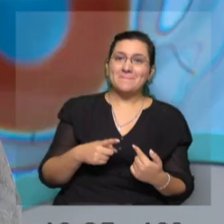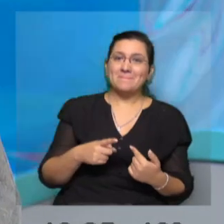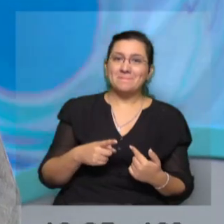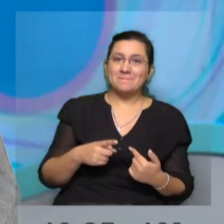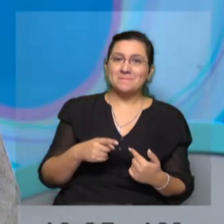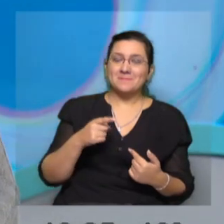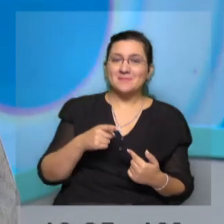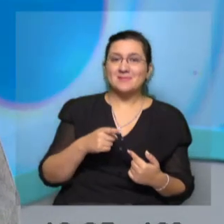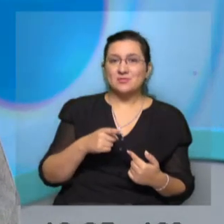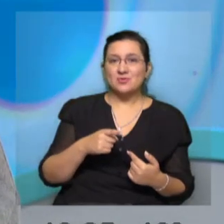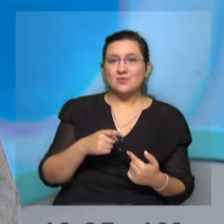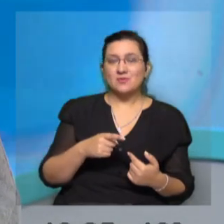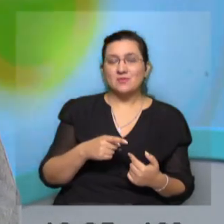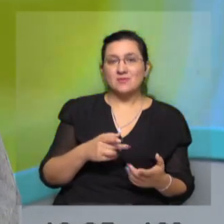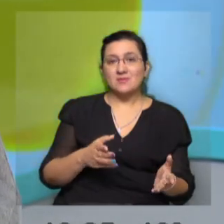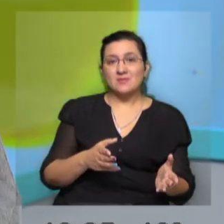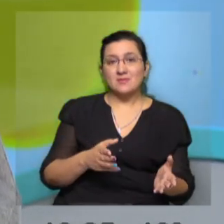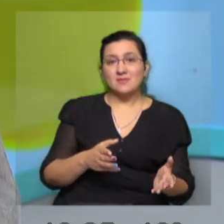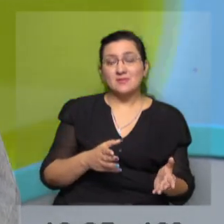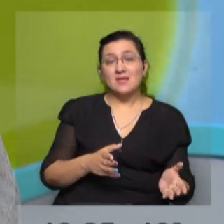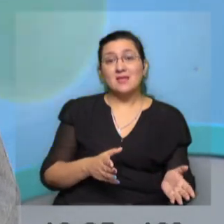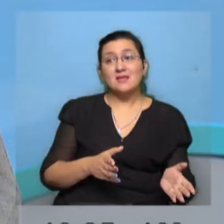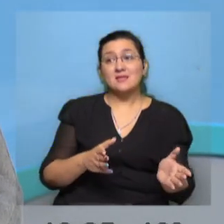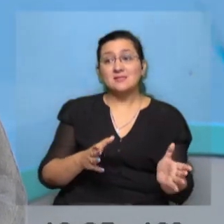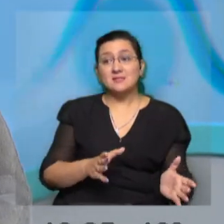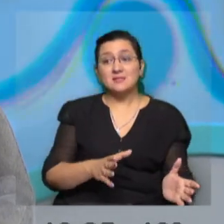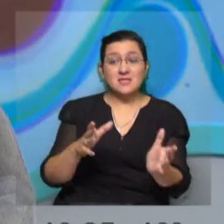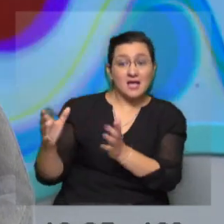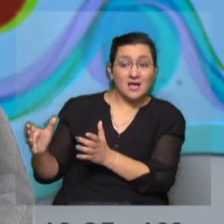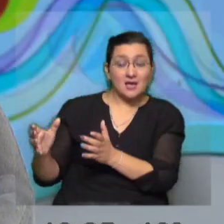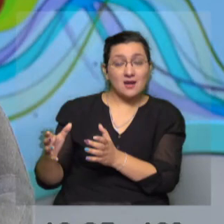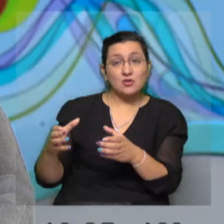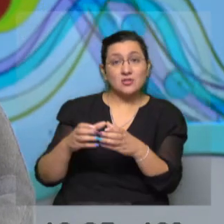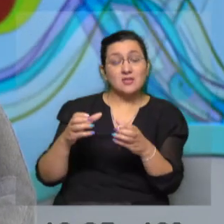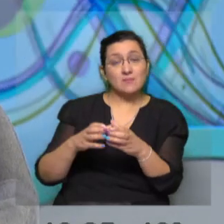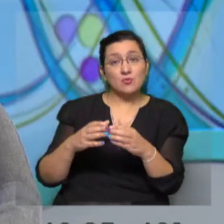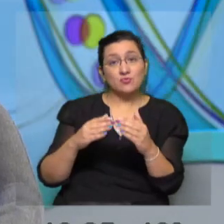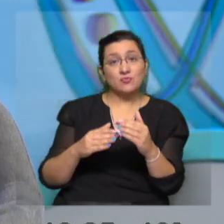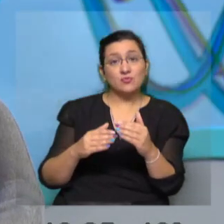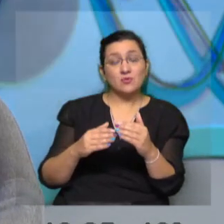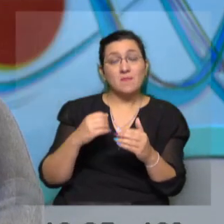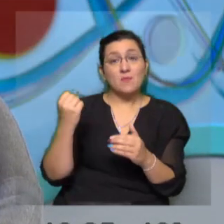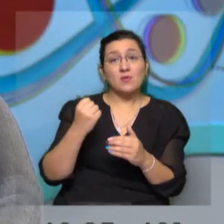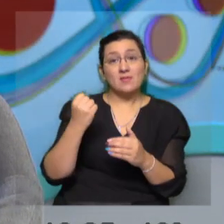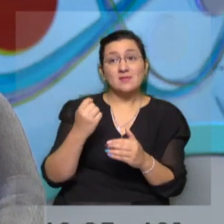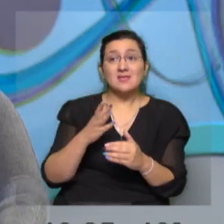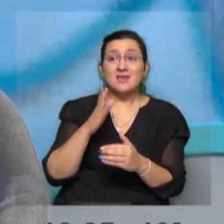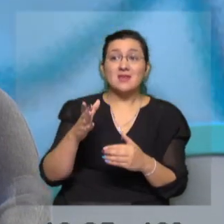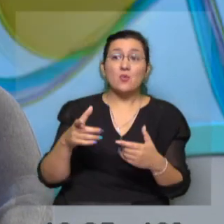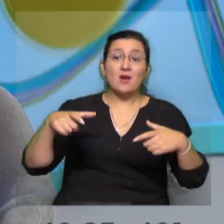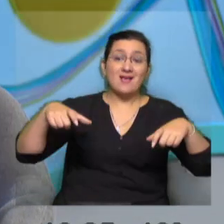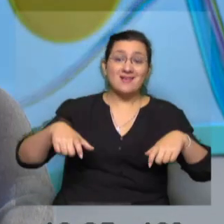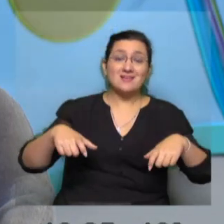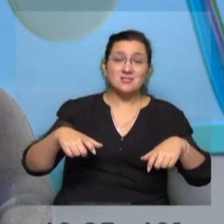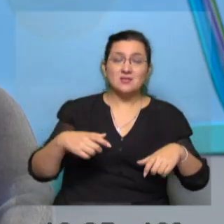de los estandartes de esto de sacar a los grandes del estadio, que era donde se jugaba antes, y ir a jugar a la cancha de uno. Me acuerdo